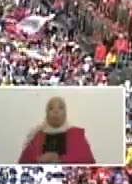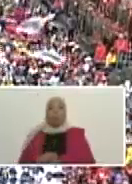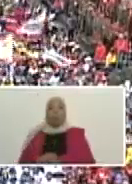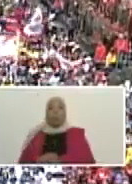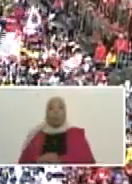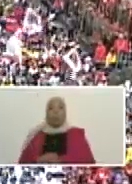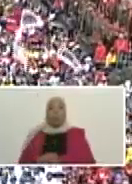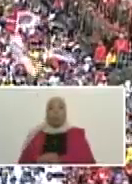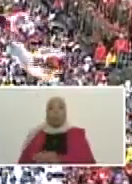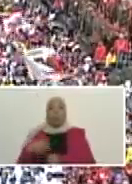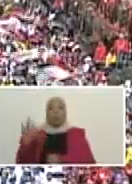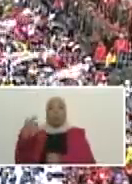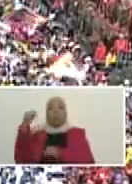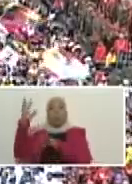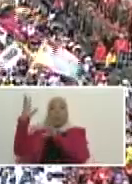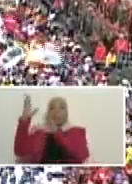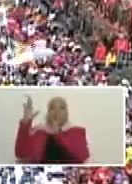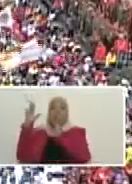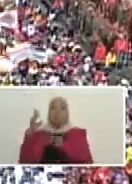Dios nos mandó a Chávez